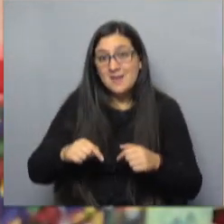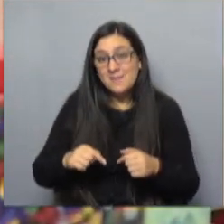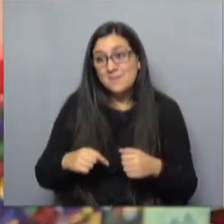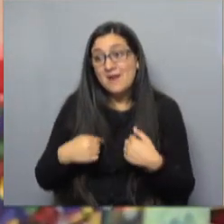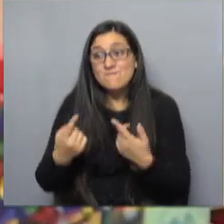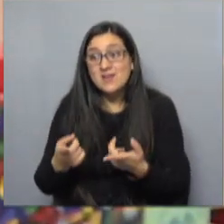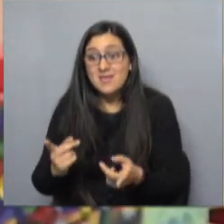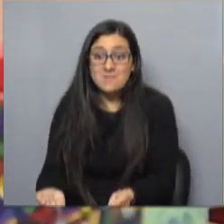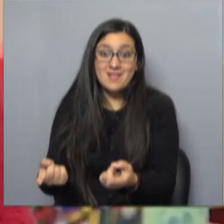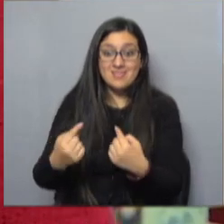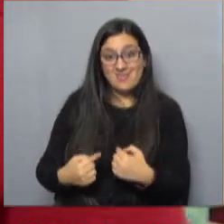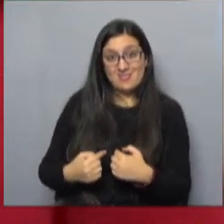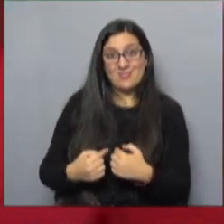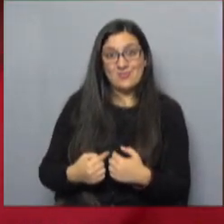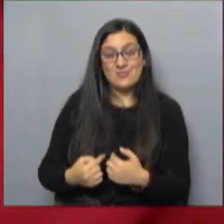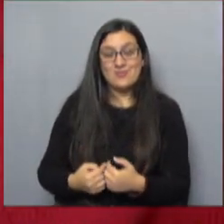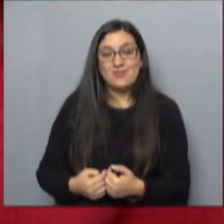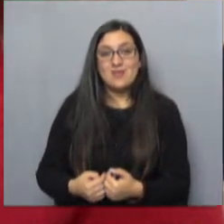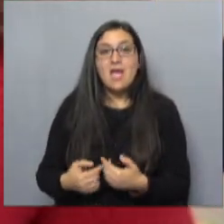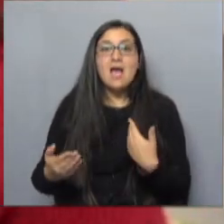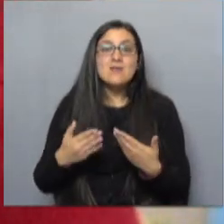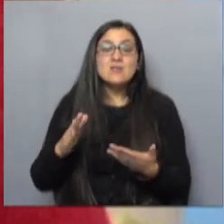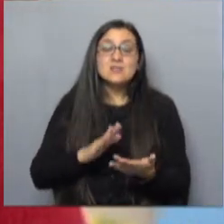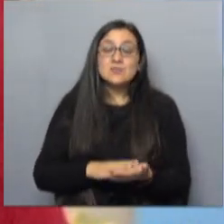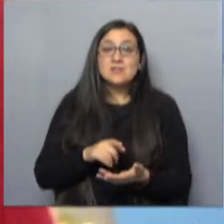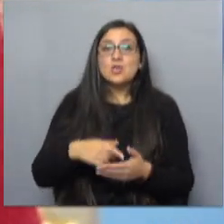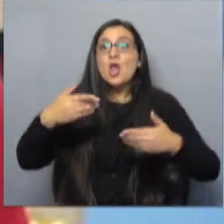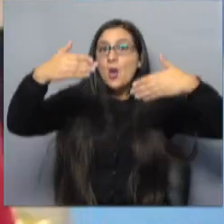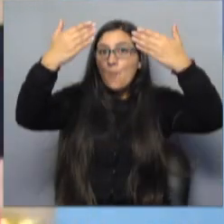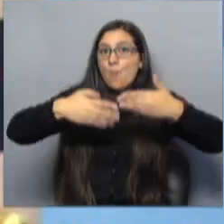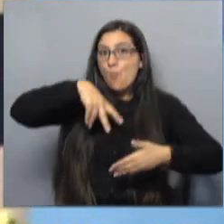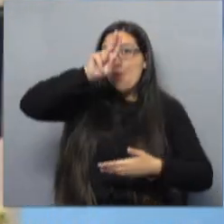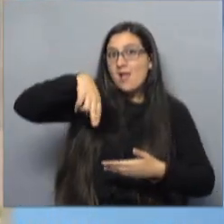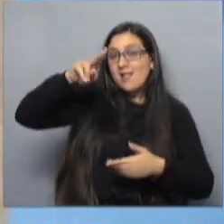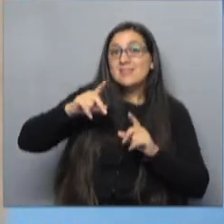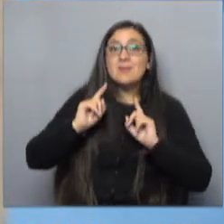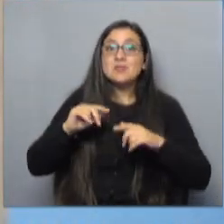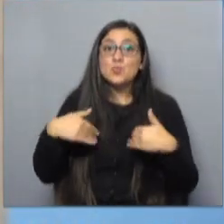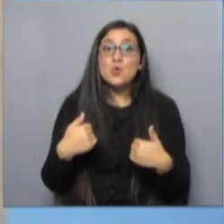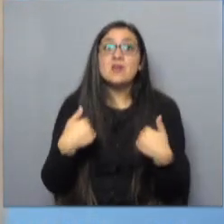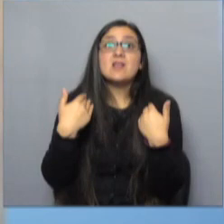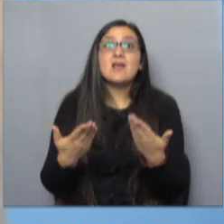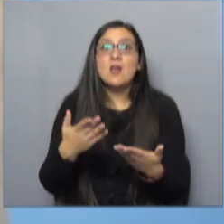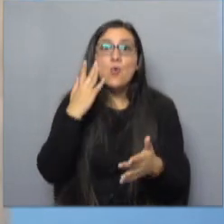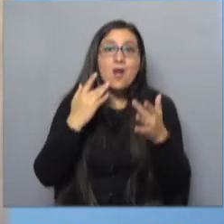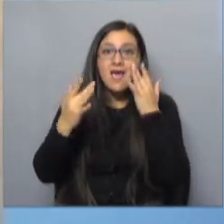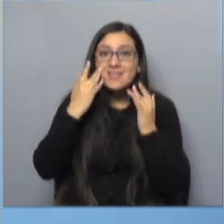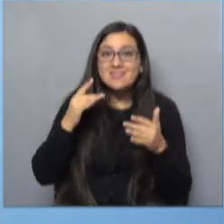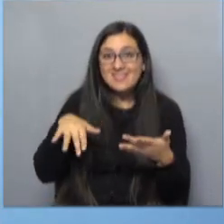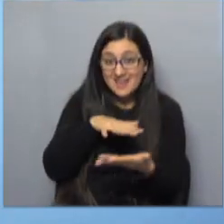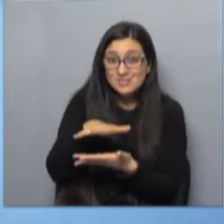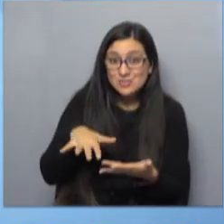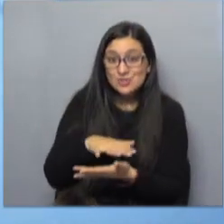adentro. Hablando del afuera y el adentro, el mural también es un regalo de un artista de la zona.